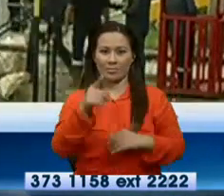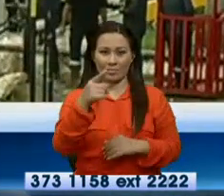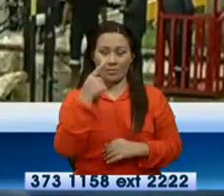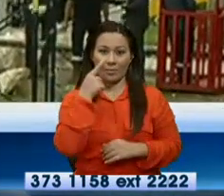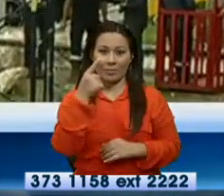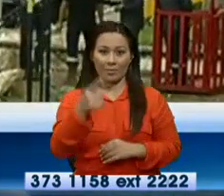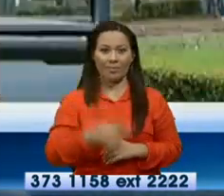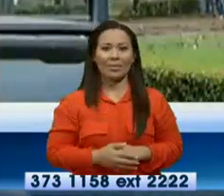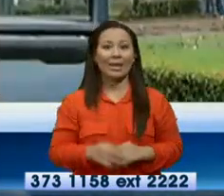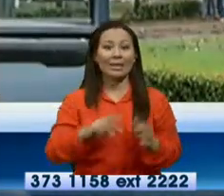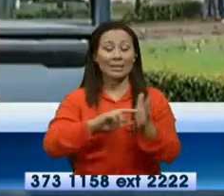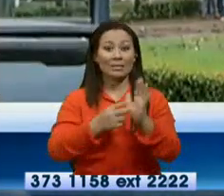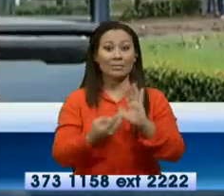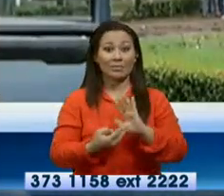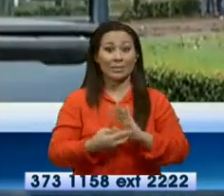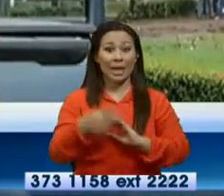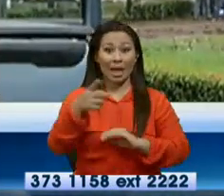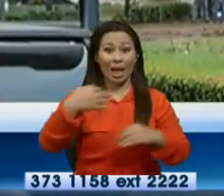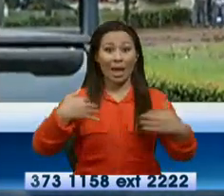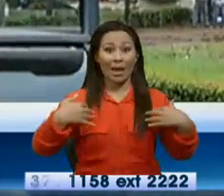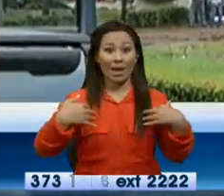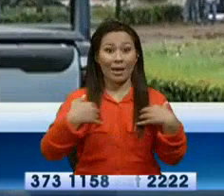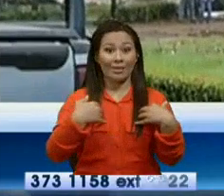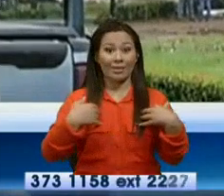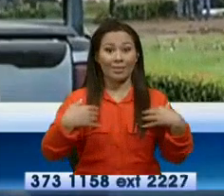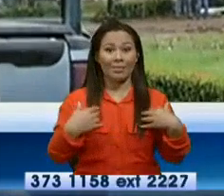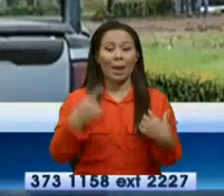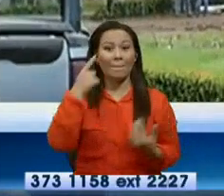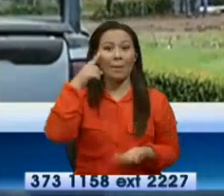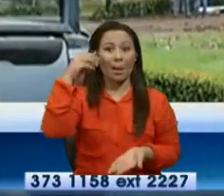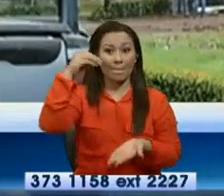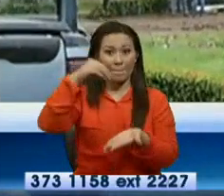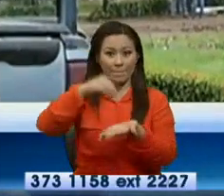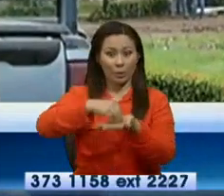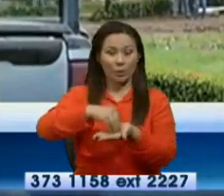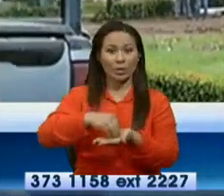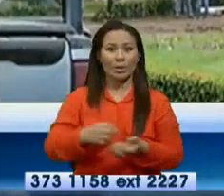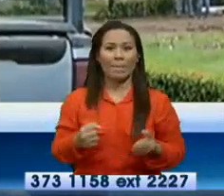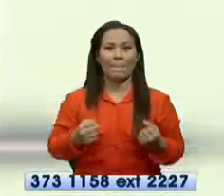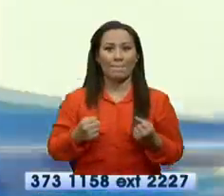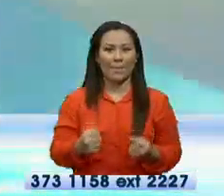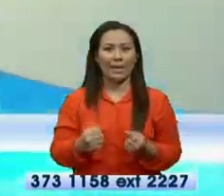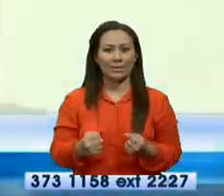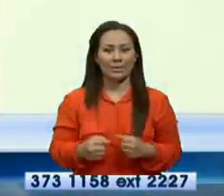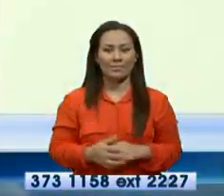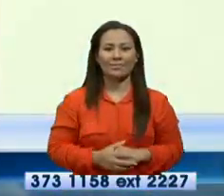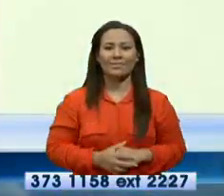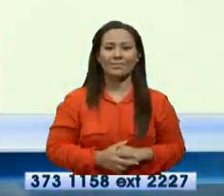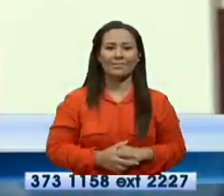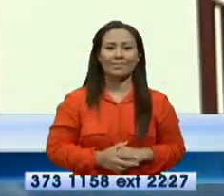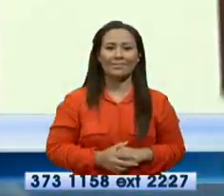jaguar sirve de base para que ahí se afirme más todavía Quil, ¿no?